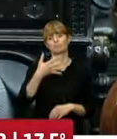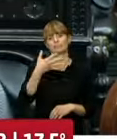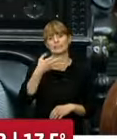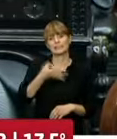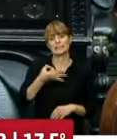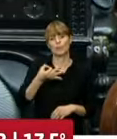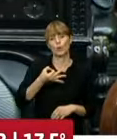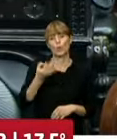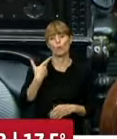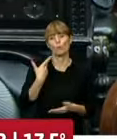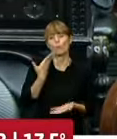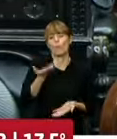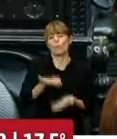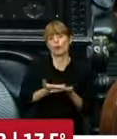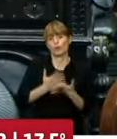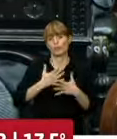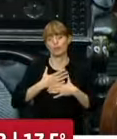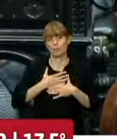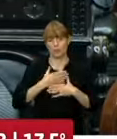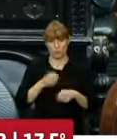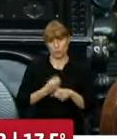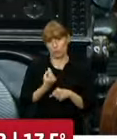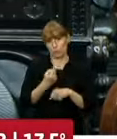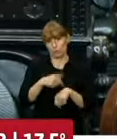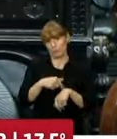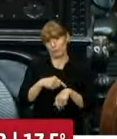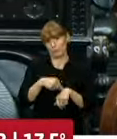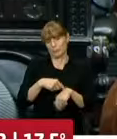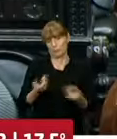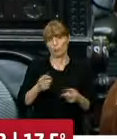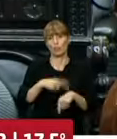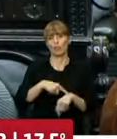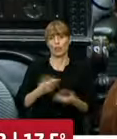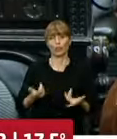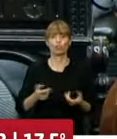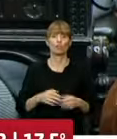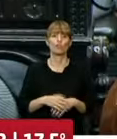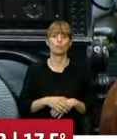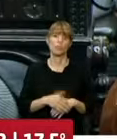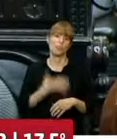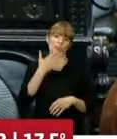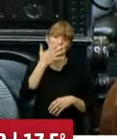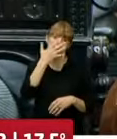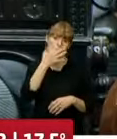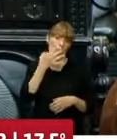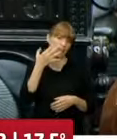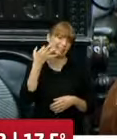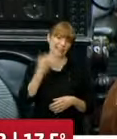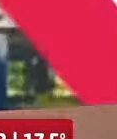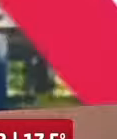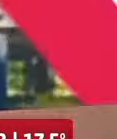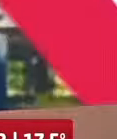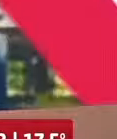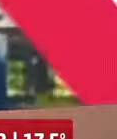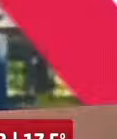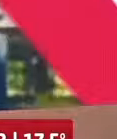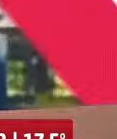habl tengo que hacer una pausa Martín no s si te podes quedar o no Yo estoy muy feliz siempre hablando con vos comparto con ustedes que